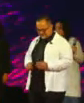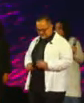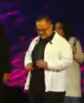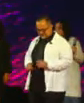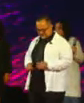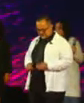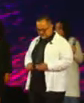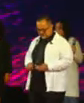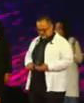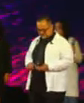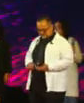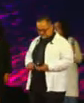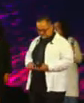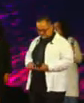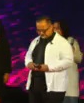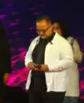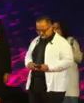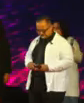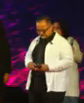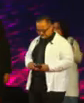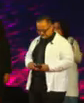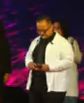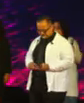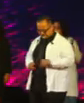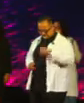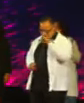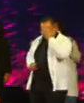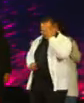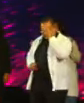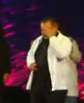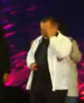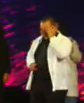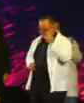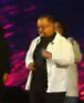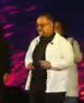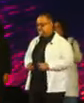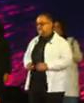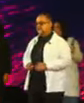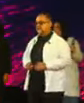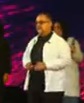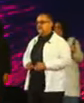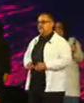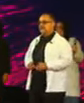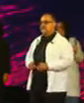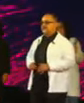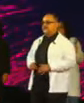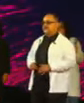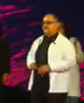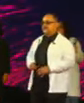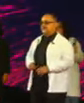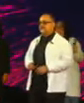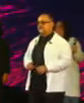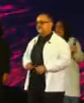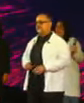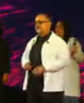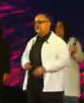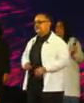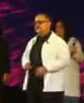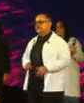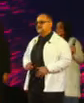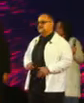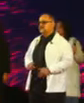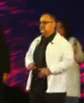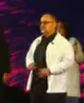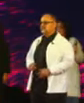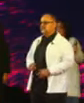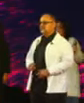la misericordia me seguirán todos los días de mi vida. ¿Cuándo?